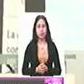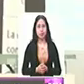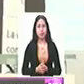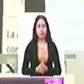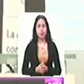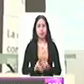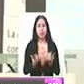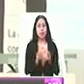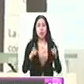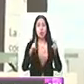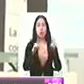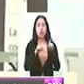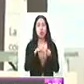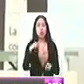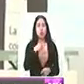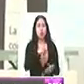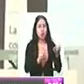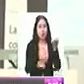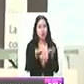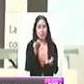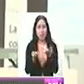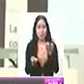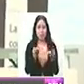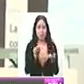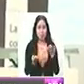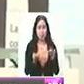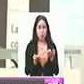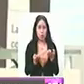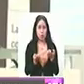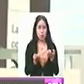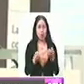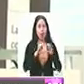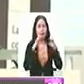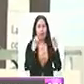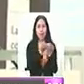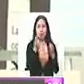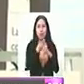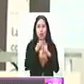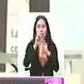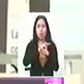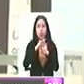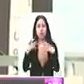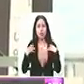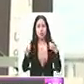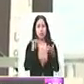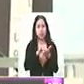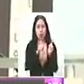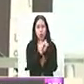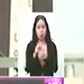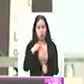Cuando estamos analizando al interior del equipo técnico del Ministerio de Salud que me acompaña en